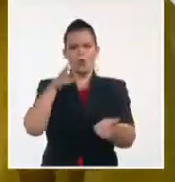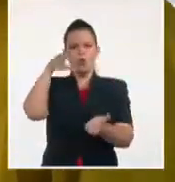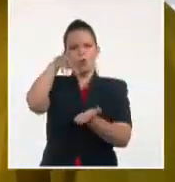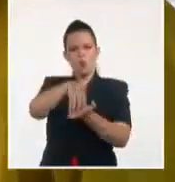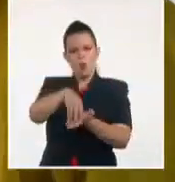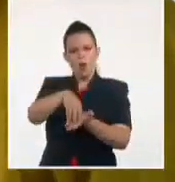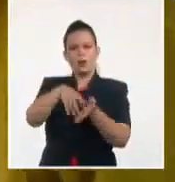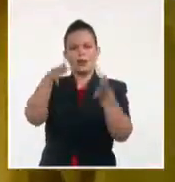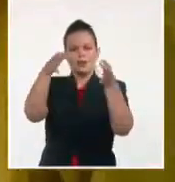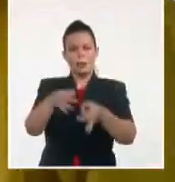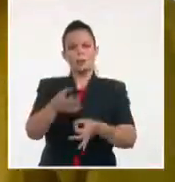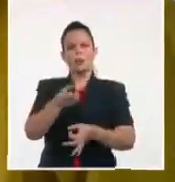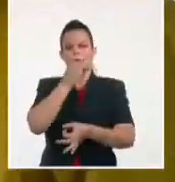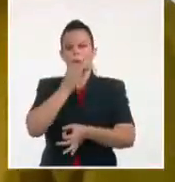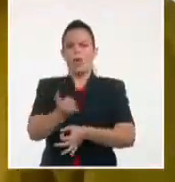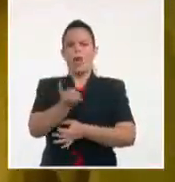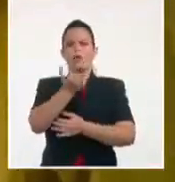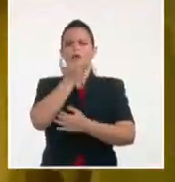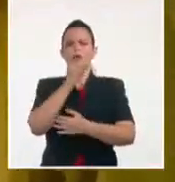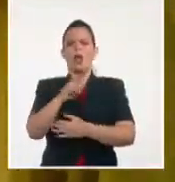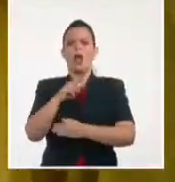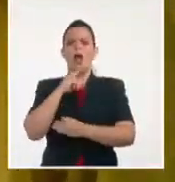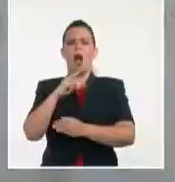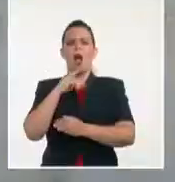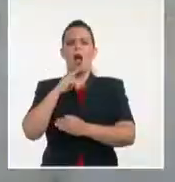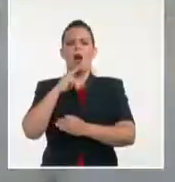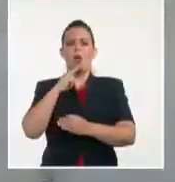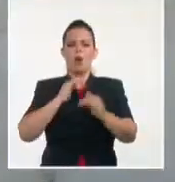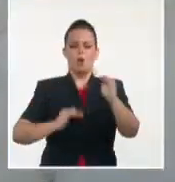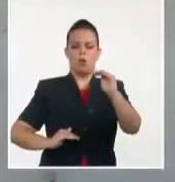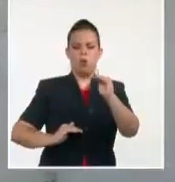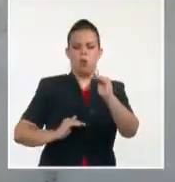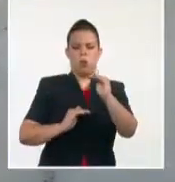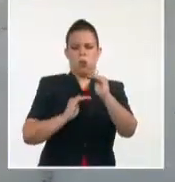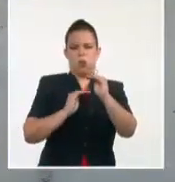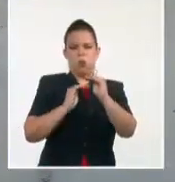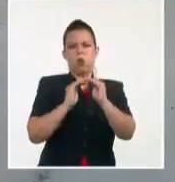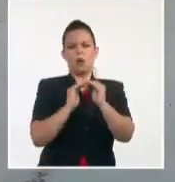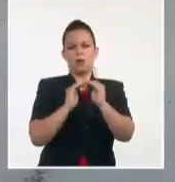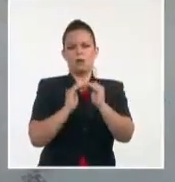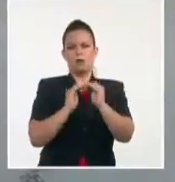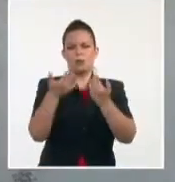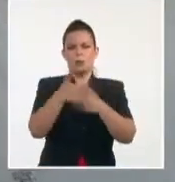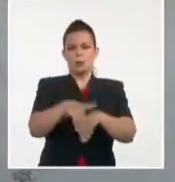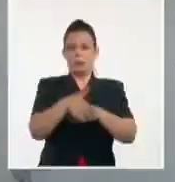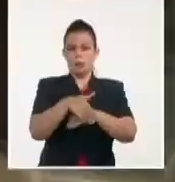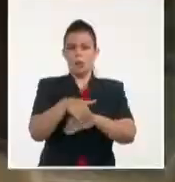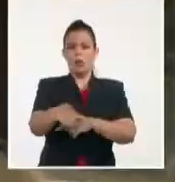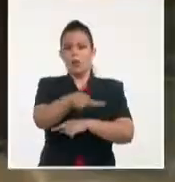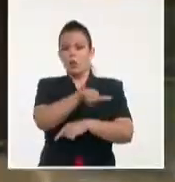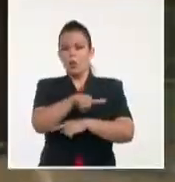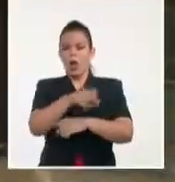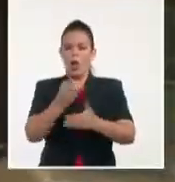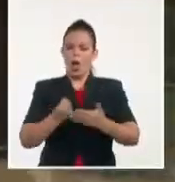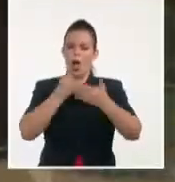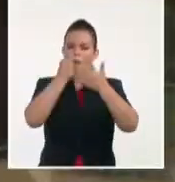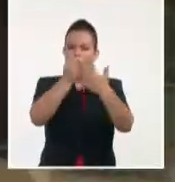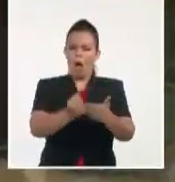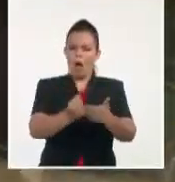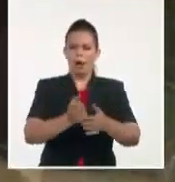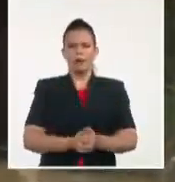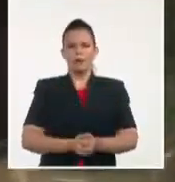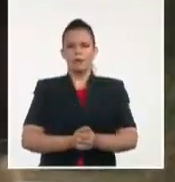inundaciones, a mantener una estrecha vigilancia en estos lugares y accionar de manera oportuna en cuanto sea necesario. Tuvimos 67